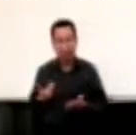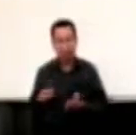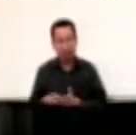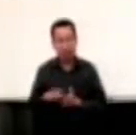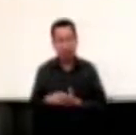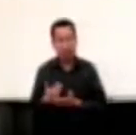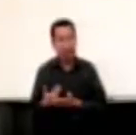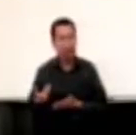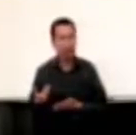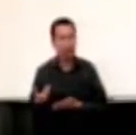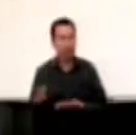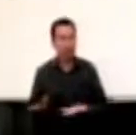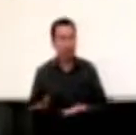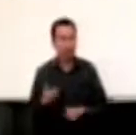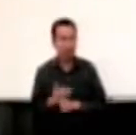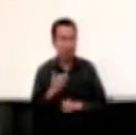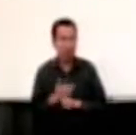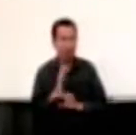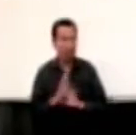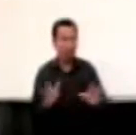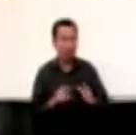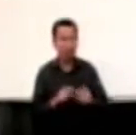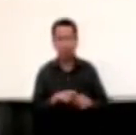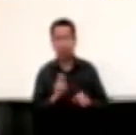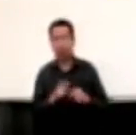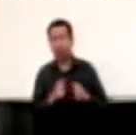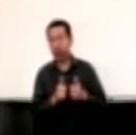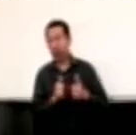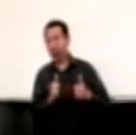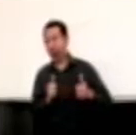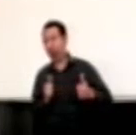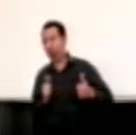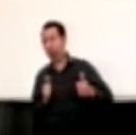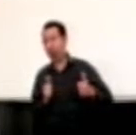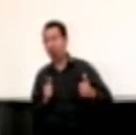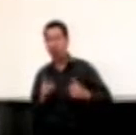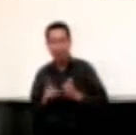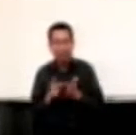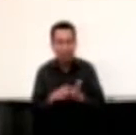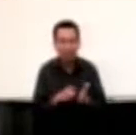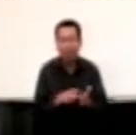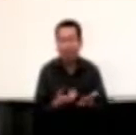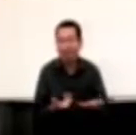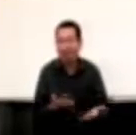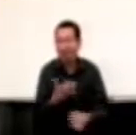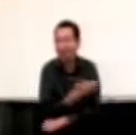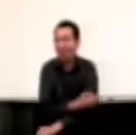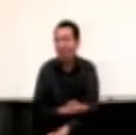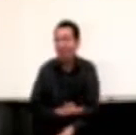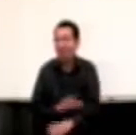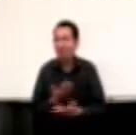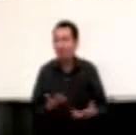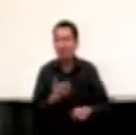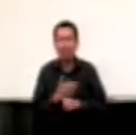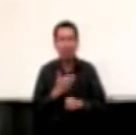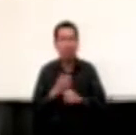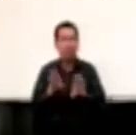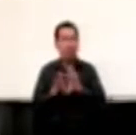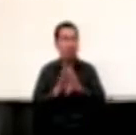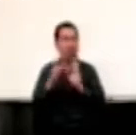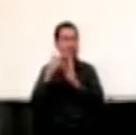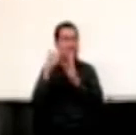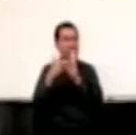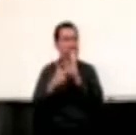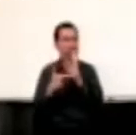alejamiento, se hubiera podido buscar más cercanía. Hace unos años, por ejemplo, modificando quizás las reglas del sistema electoral, que el sistema electoral es